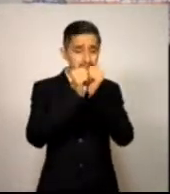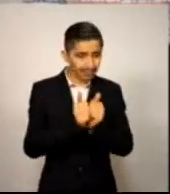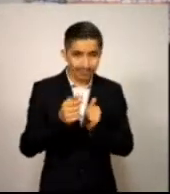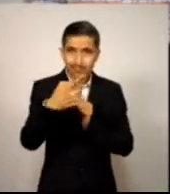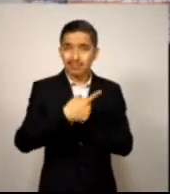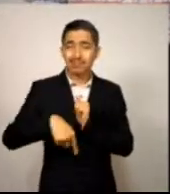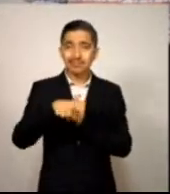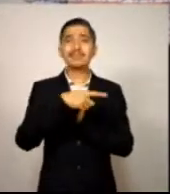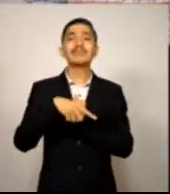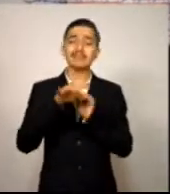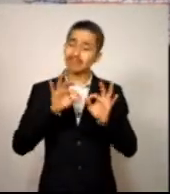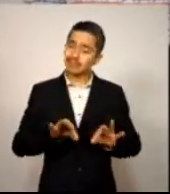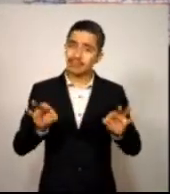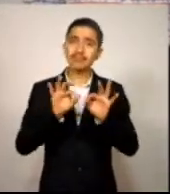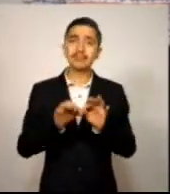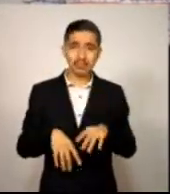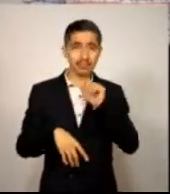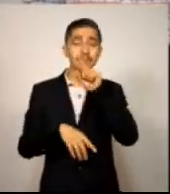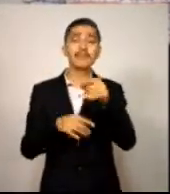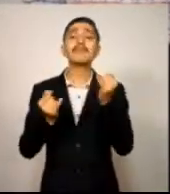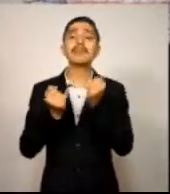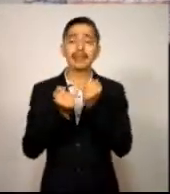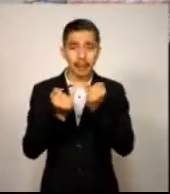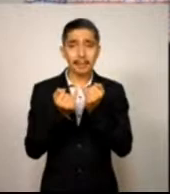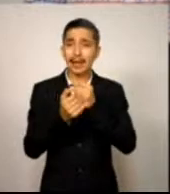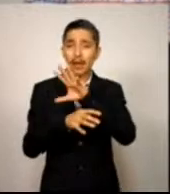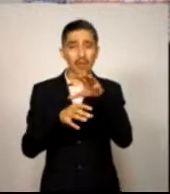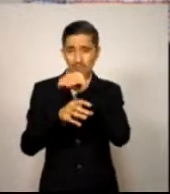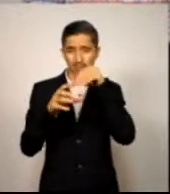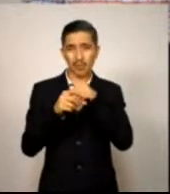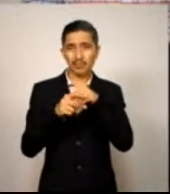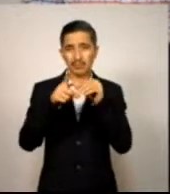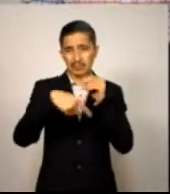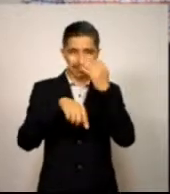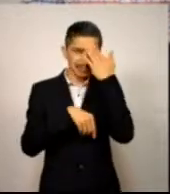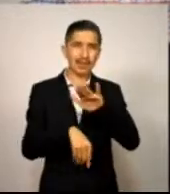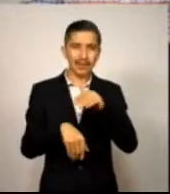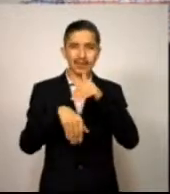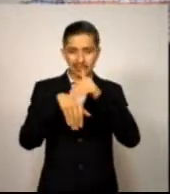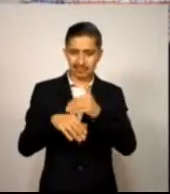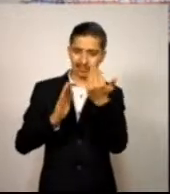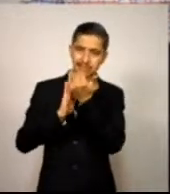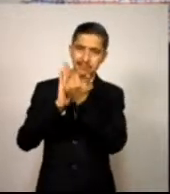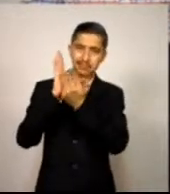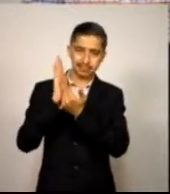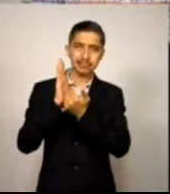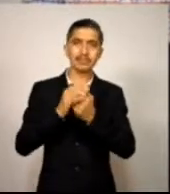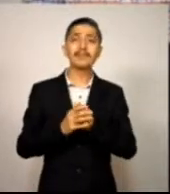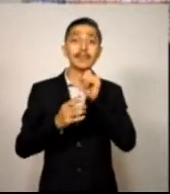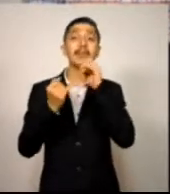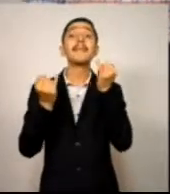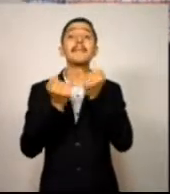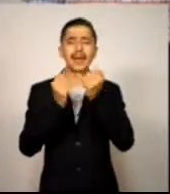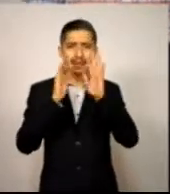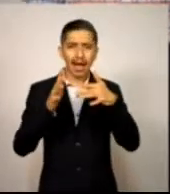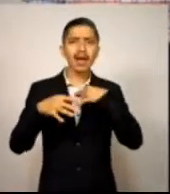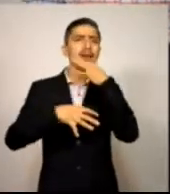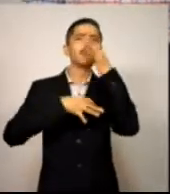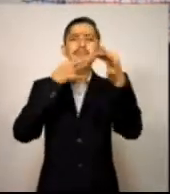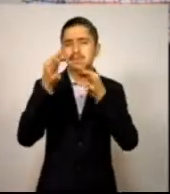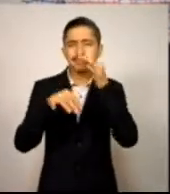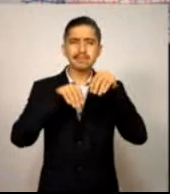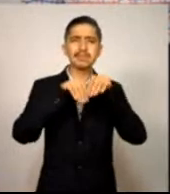quedarnos en casa y desde luego todas las medidas que esto demanda pero también han sido